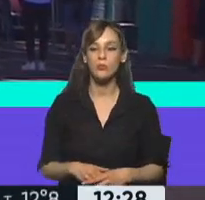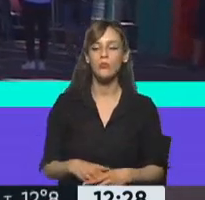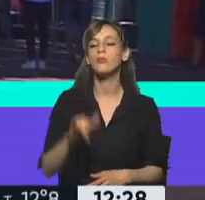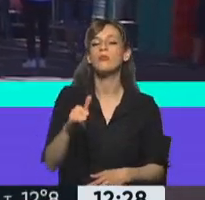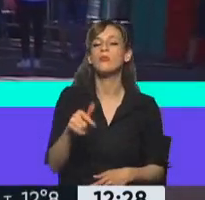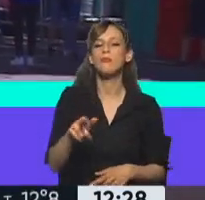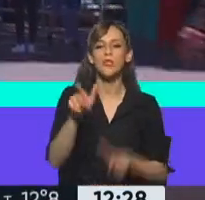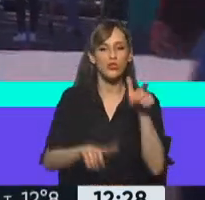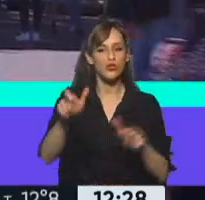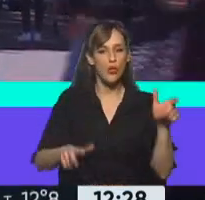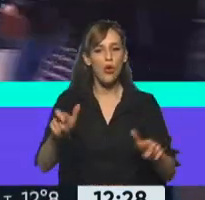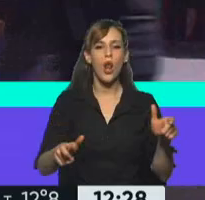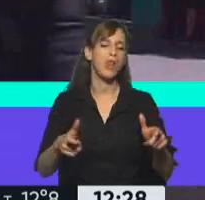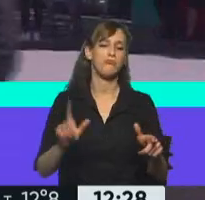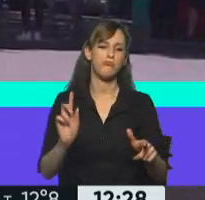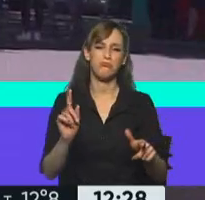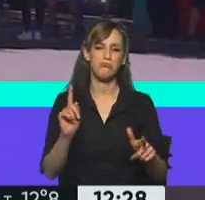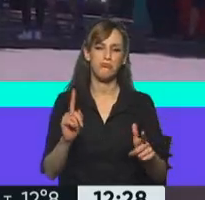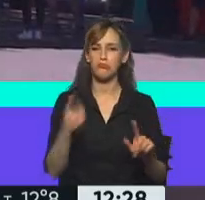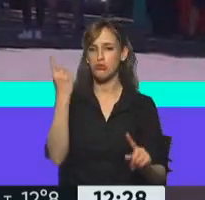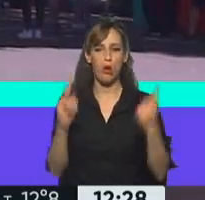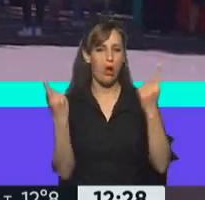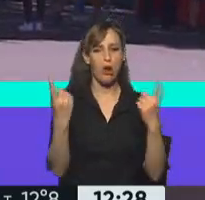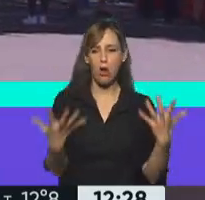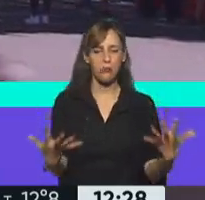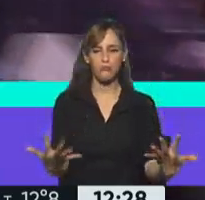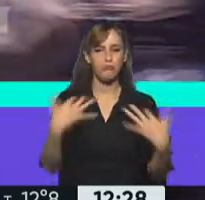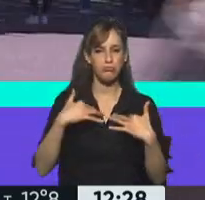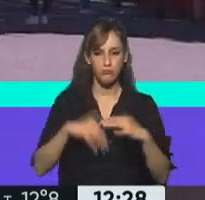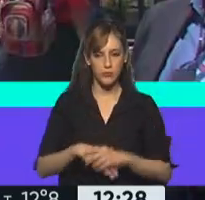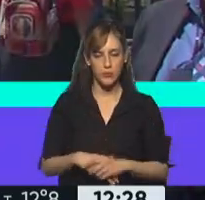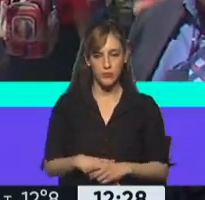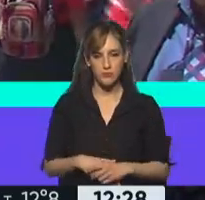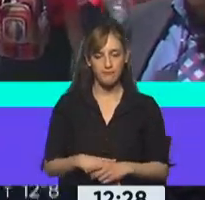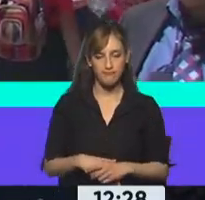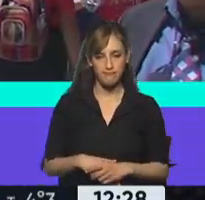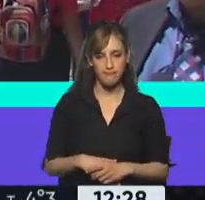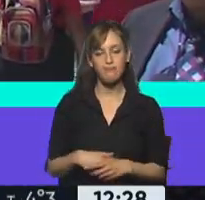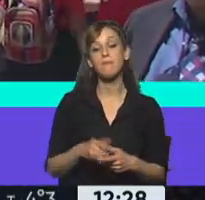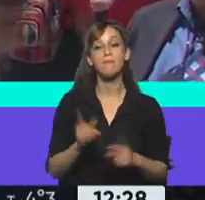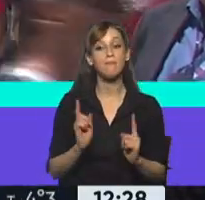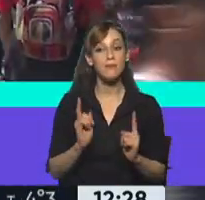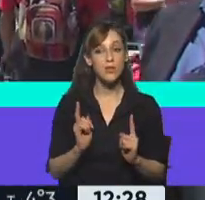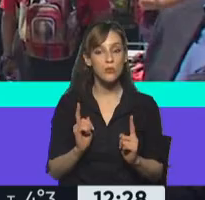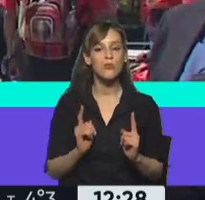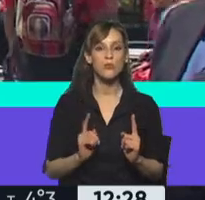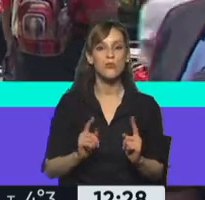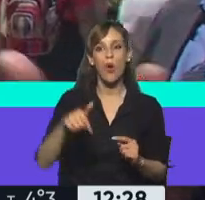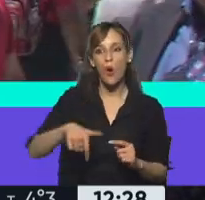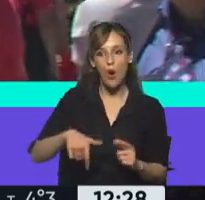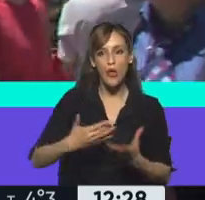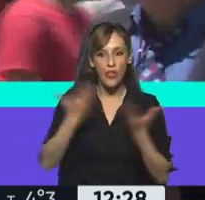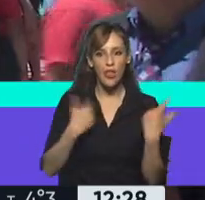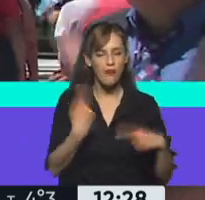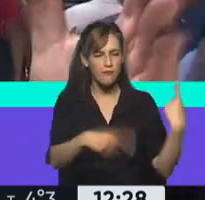venido por sus propios medios, que no ha concurrido al punto de concentración, los diferentes puntos de la ciudad de